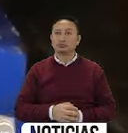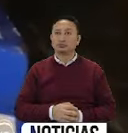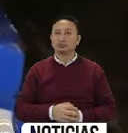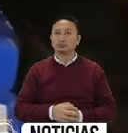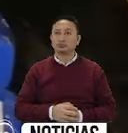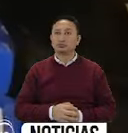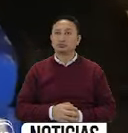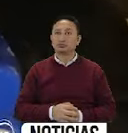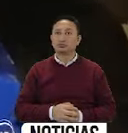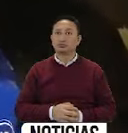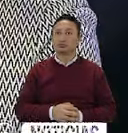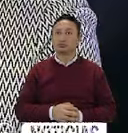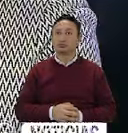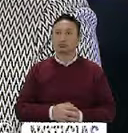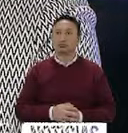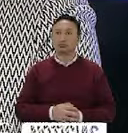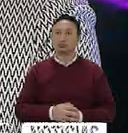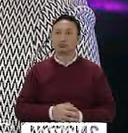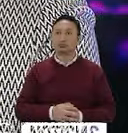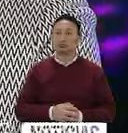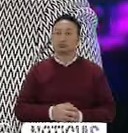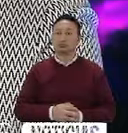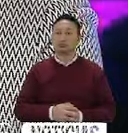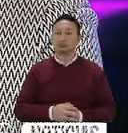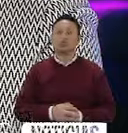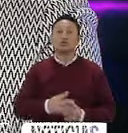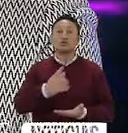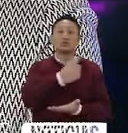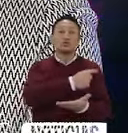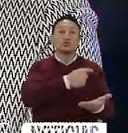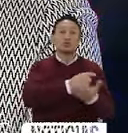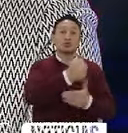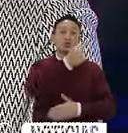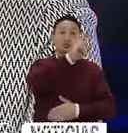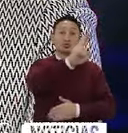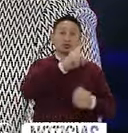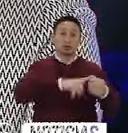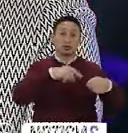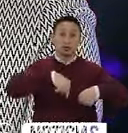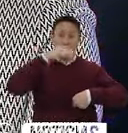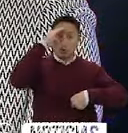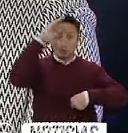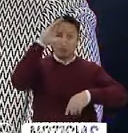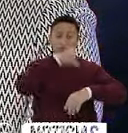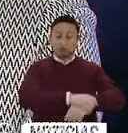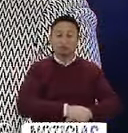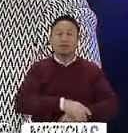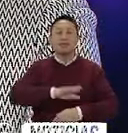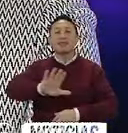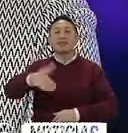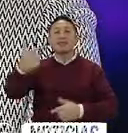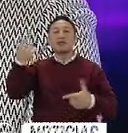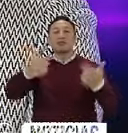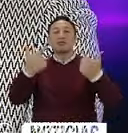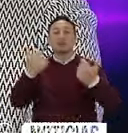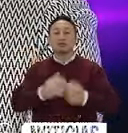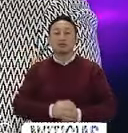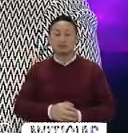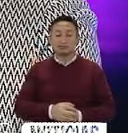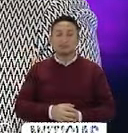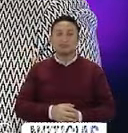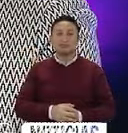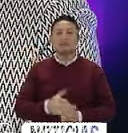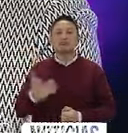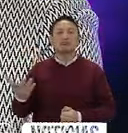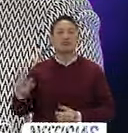Miriam Enríquez. En Guamaní, sur de Quito, la policía decomisó 5 armas de fuego y varias municiones que